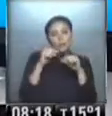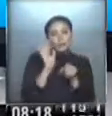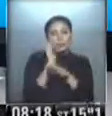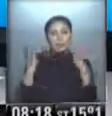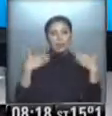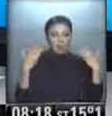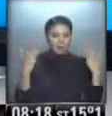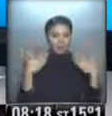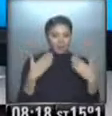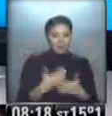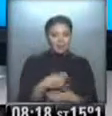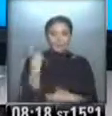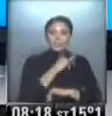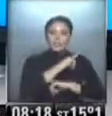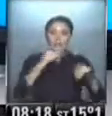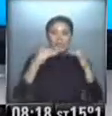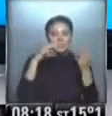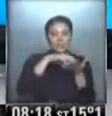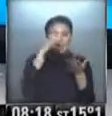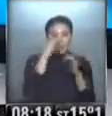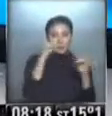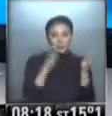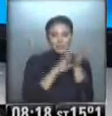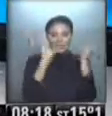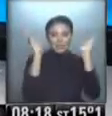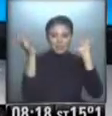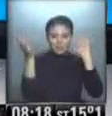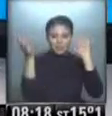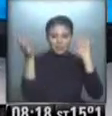primavera al fin. Es información gentileza del Servicio Meteorológico Nacional.